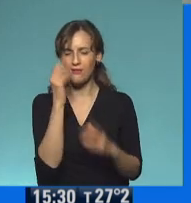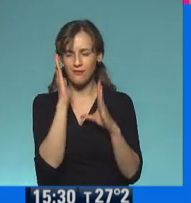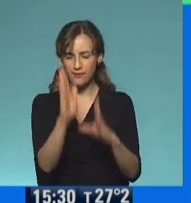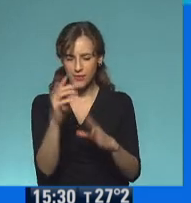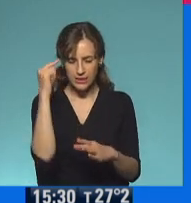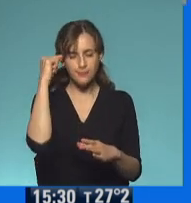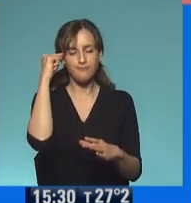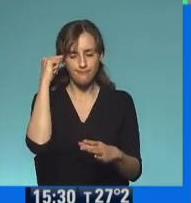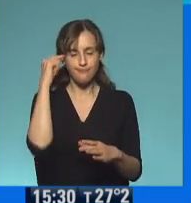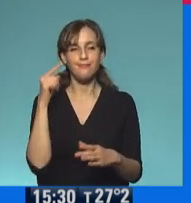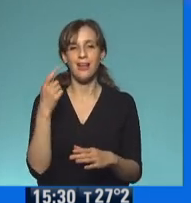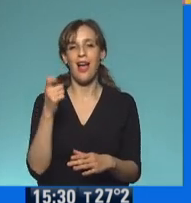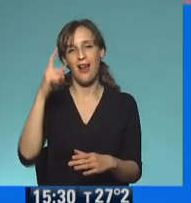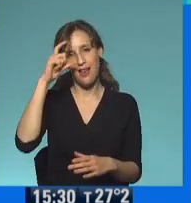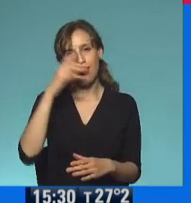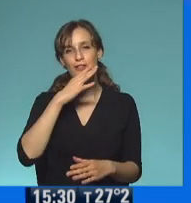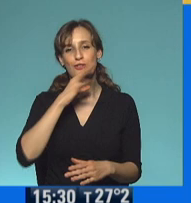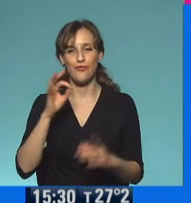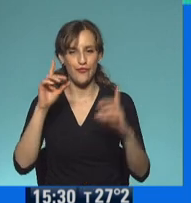de Alejo. Alejo.